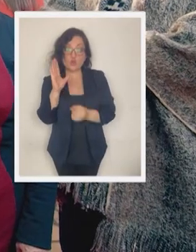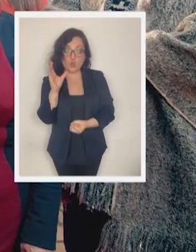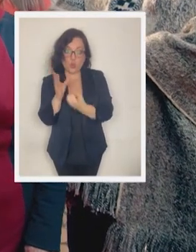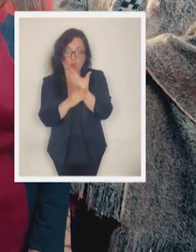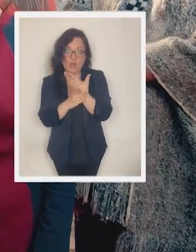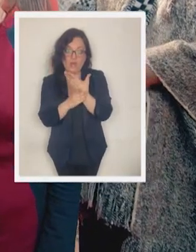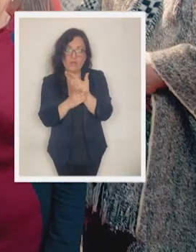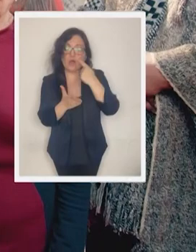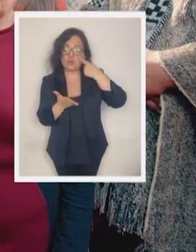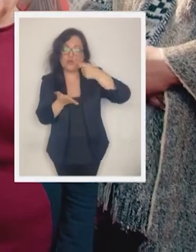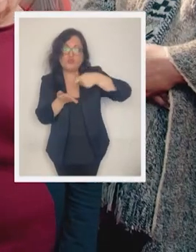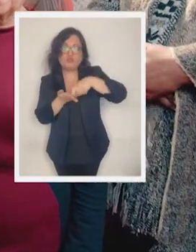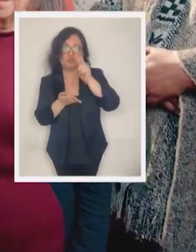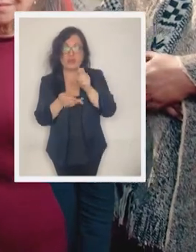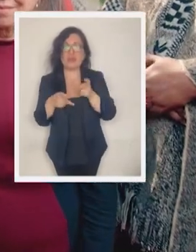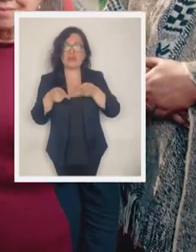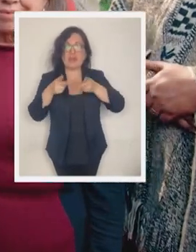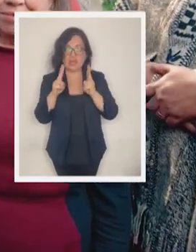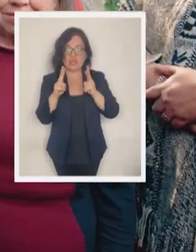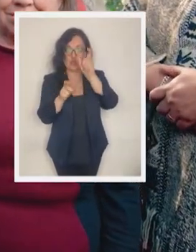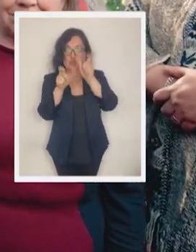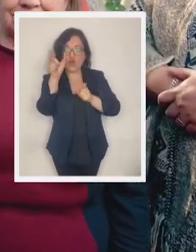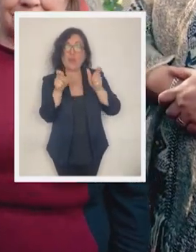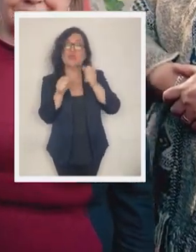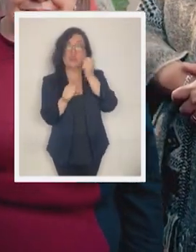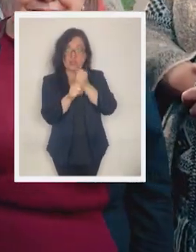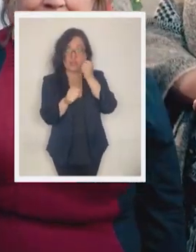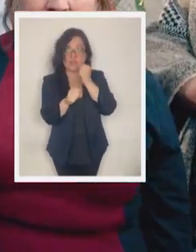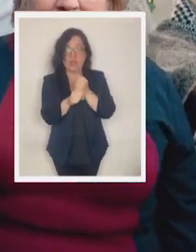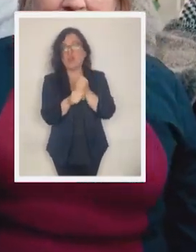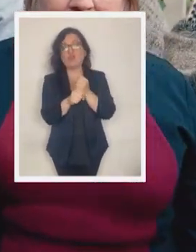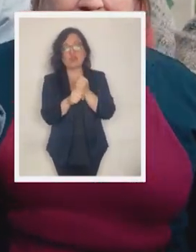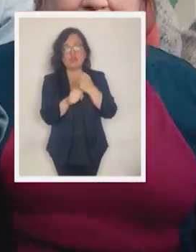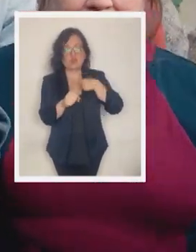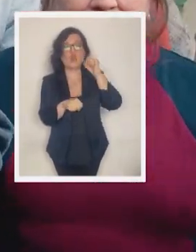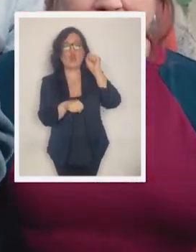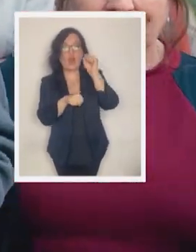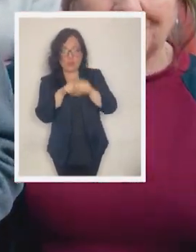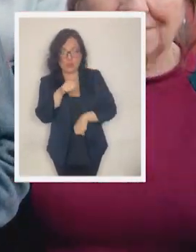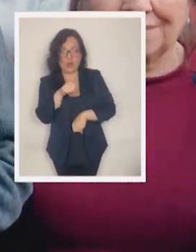Por una nueva constitución que reconozca los derechos de